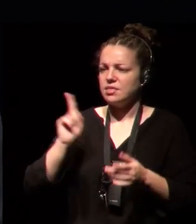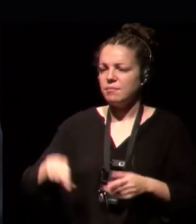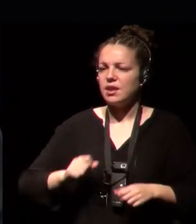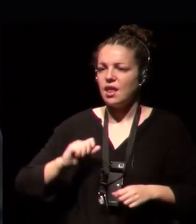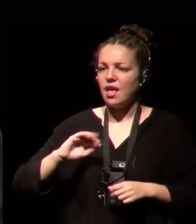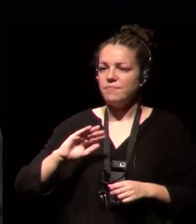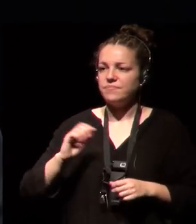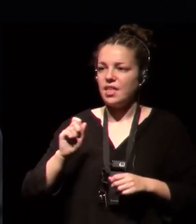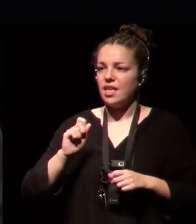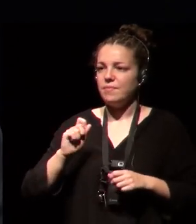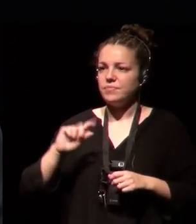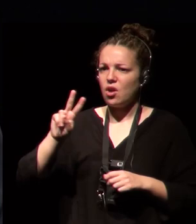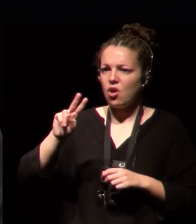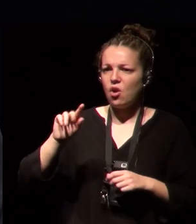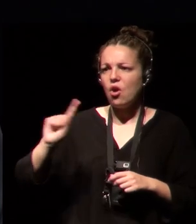quiero